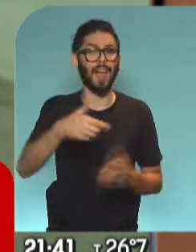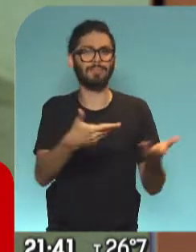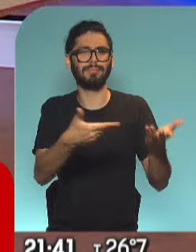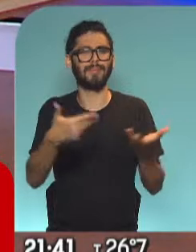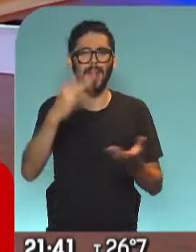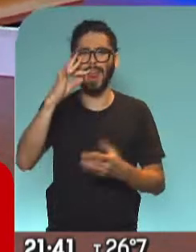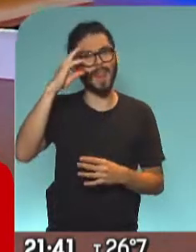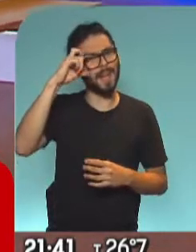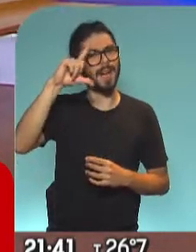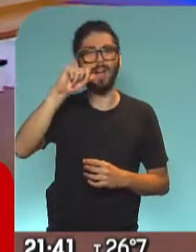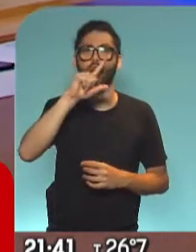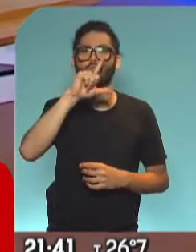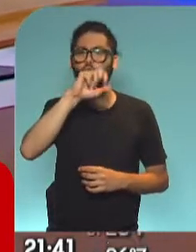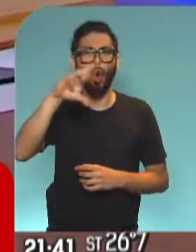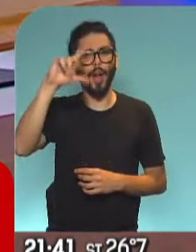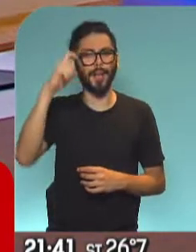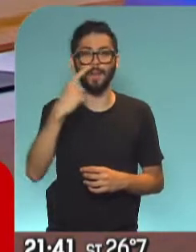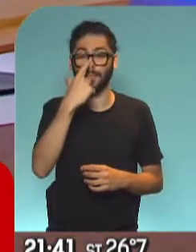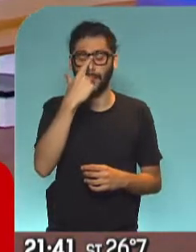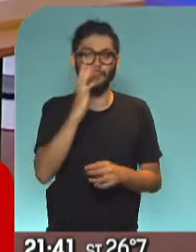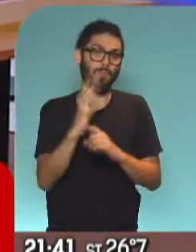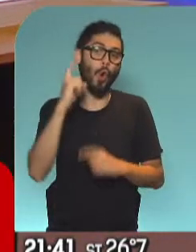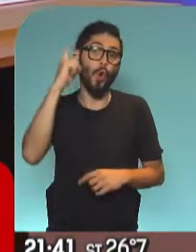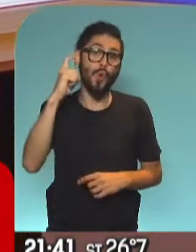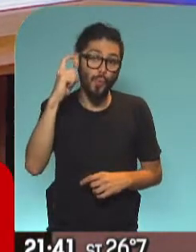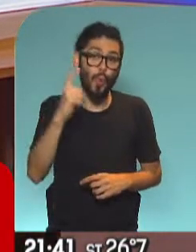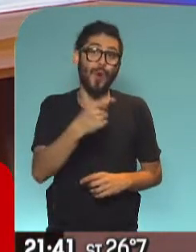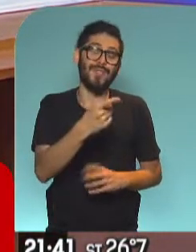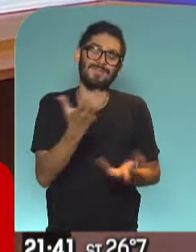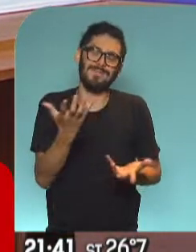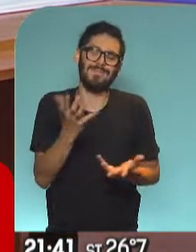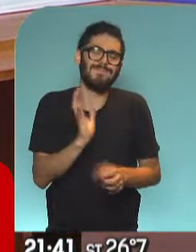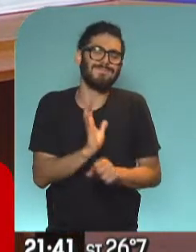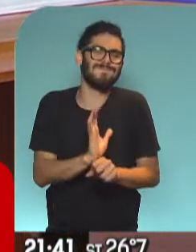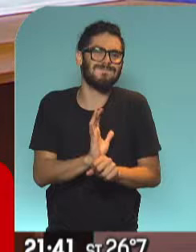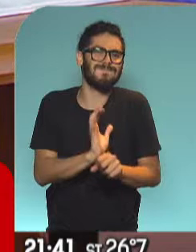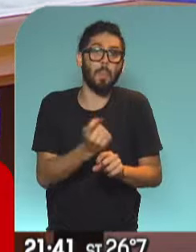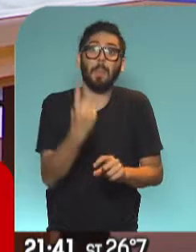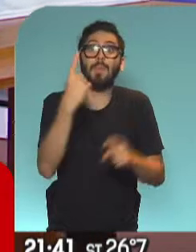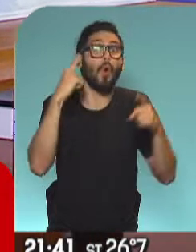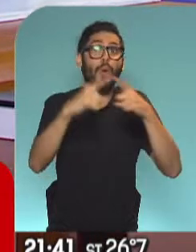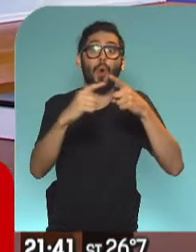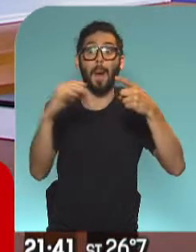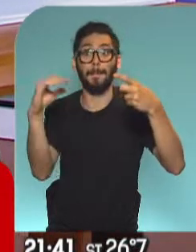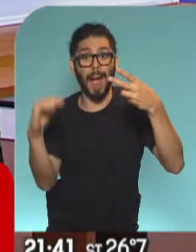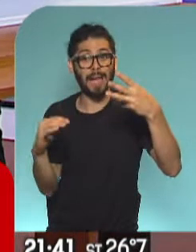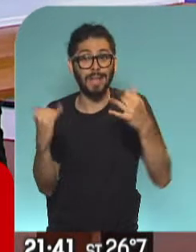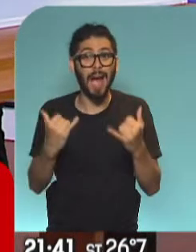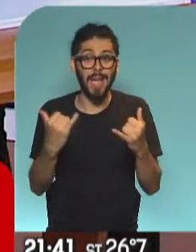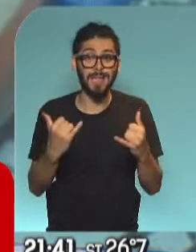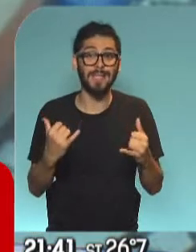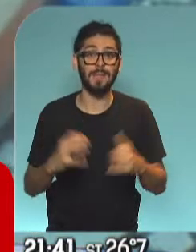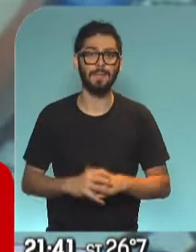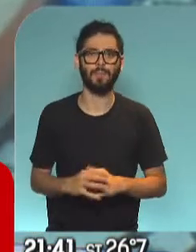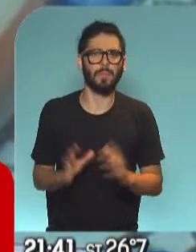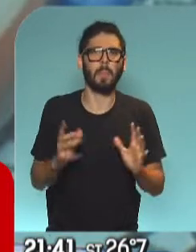para analizar justamente esto. Y digo, Rulo, el primer gran objetivo porque viene de la mano de un montón de otras cosas económicas que tenía el país. Y porque ese primer